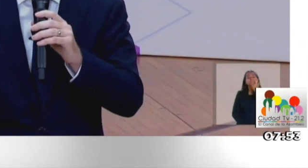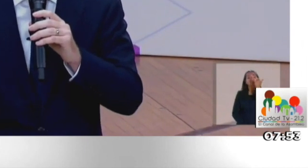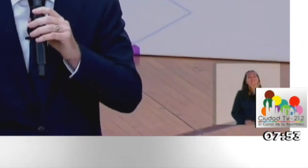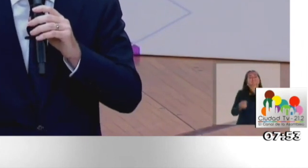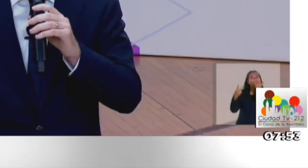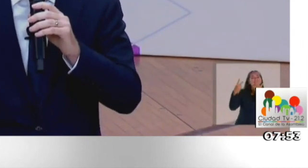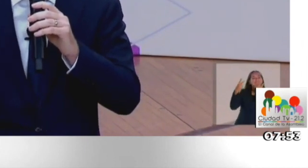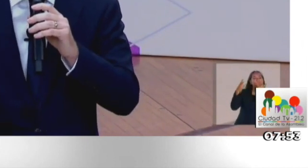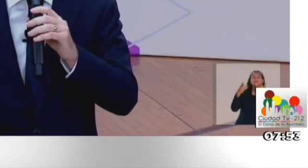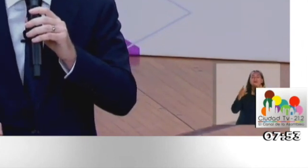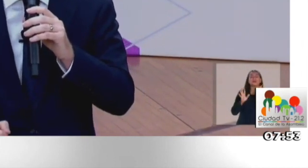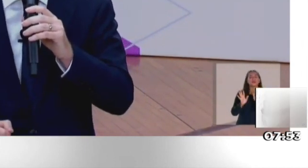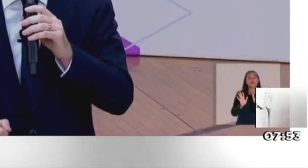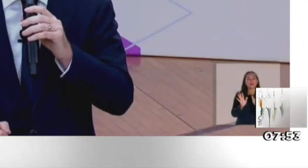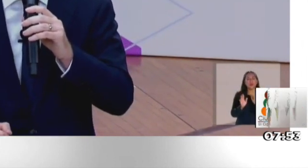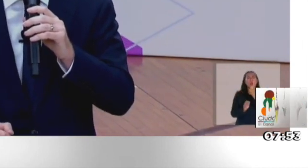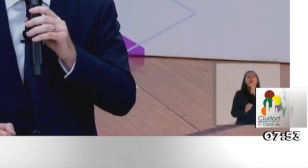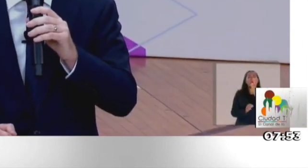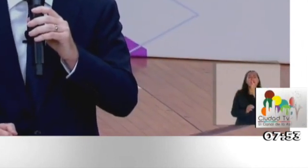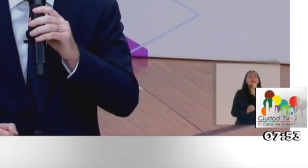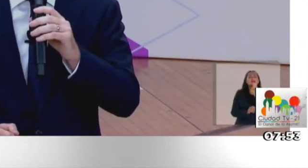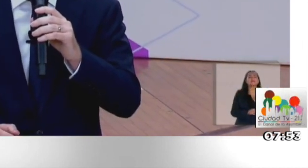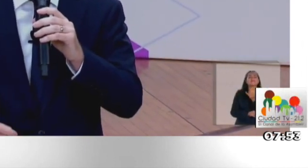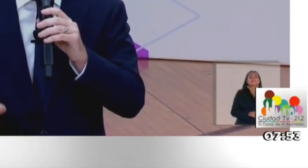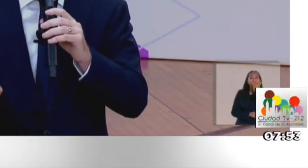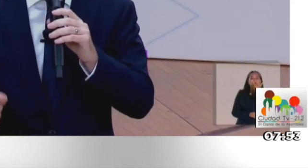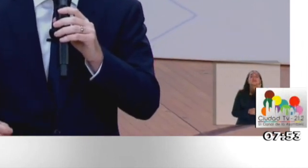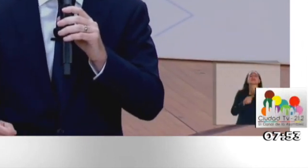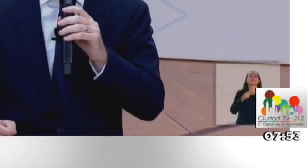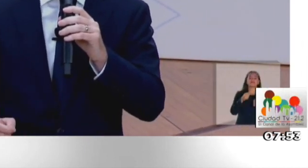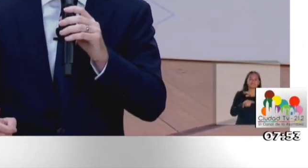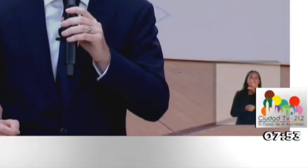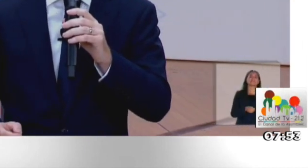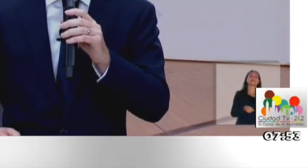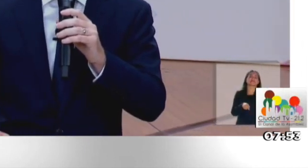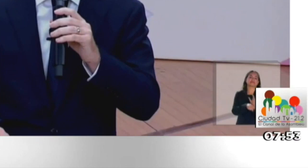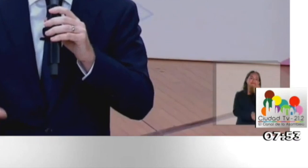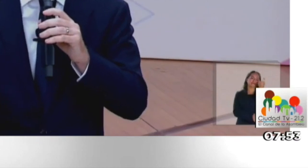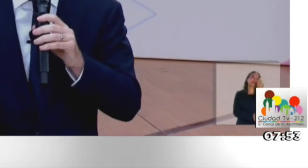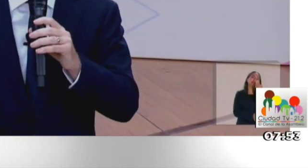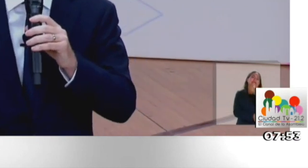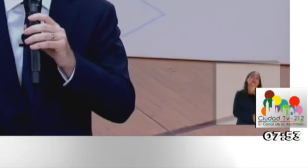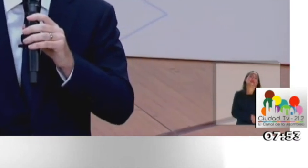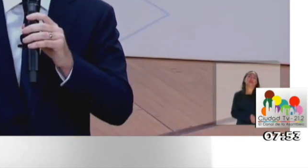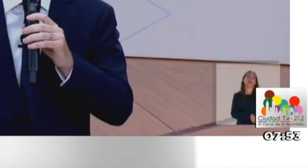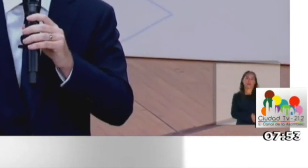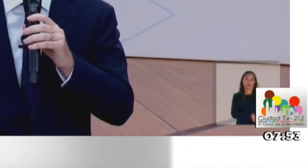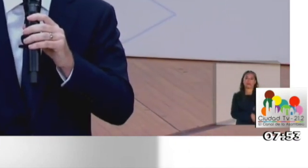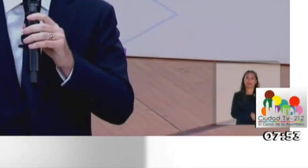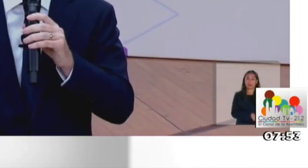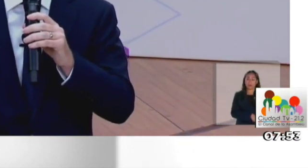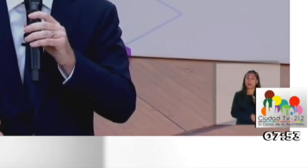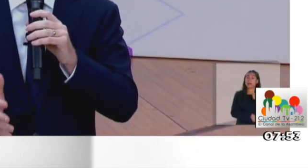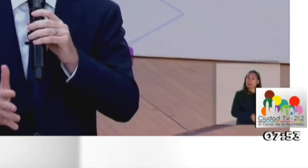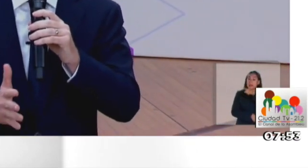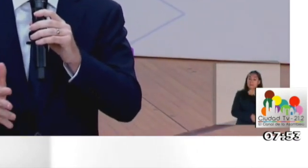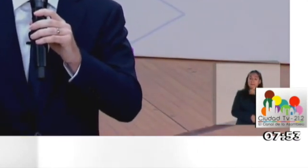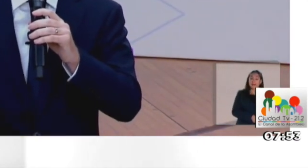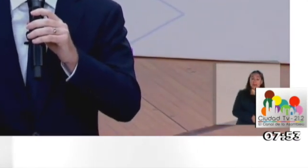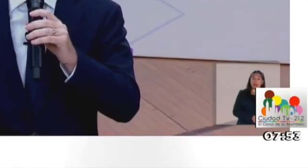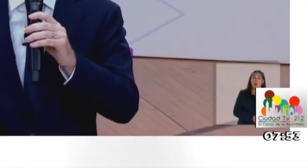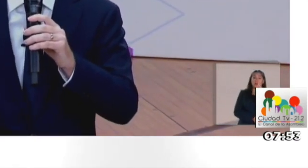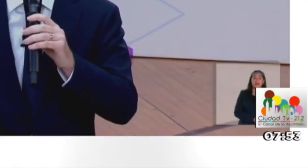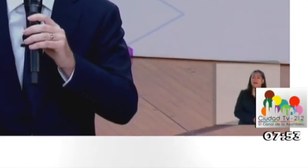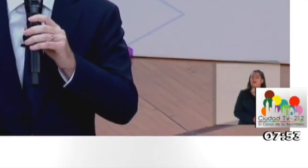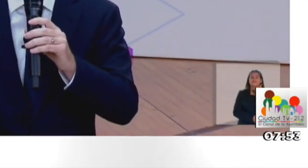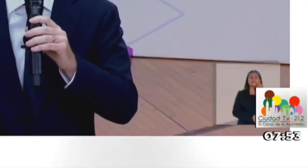Cárdenas simultáneamente. La diferencia es que Anaya tira muchos golpes y acierta muy pocos, mientras que Fernández de Ceballos